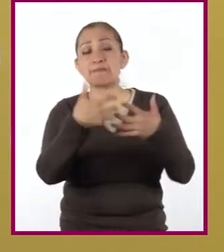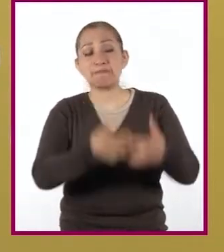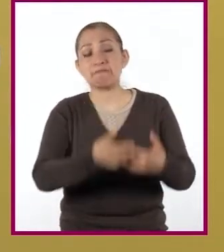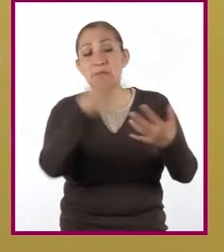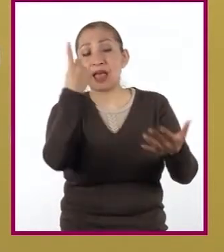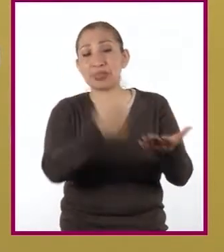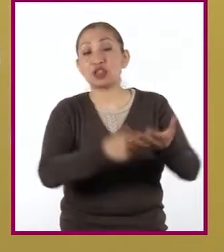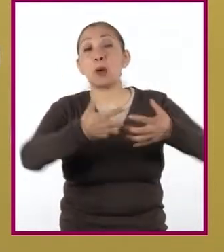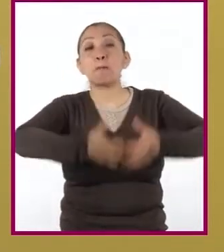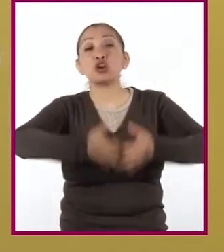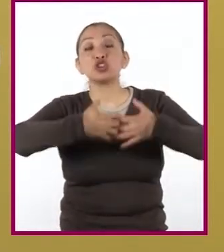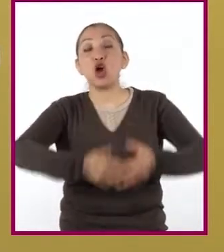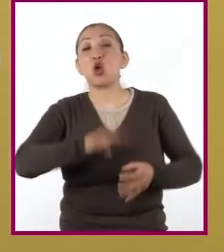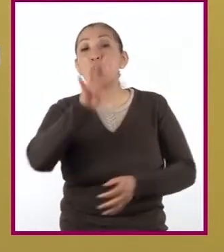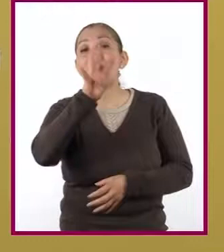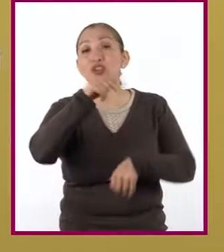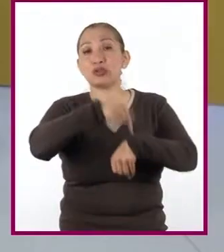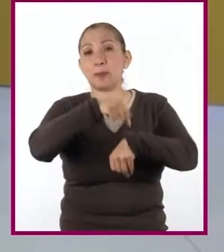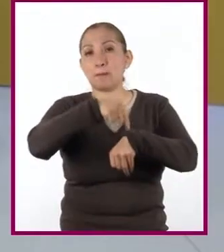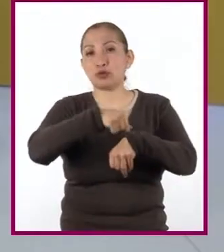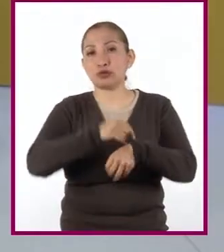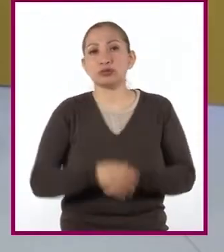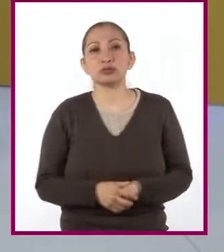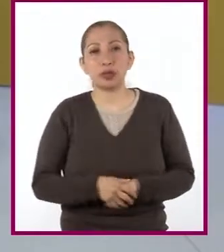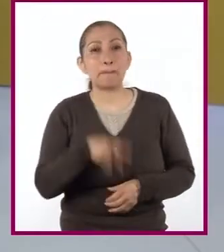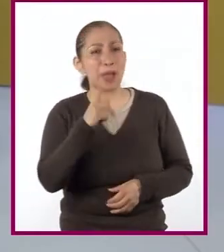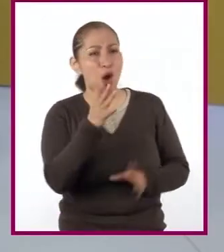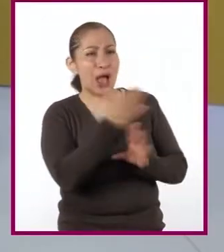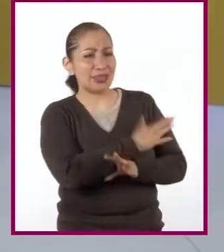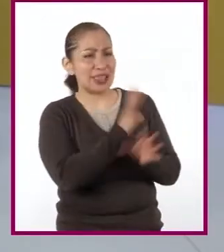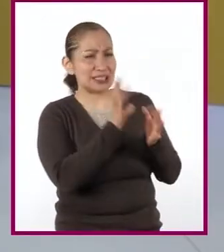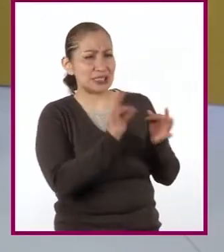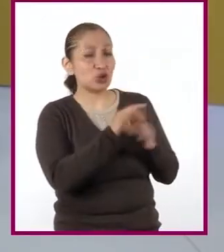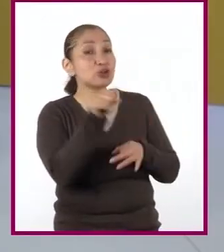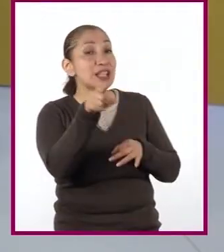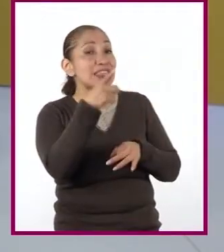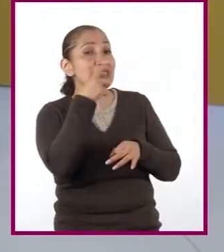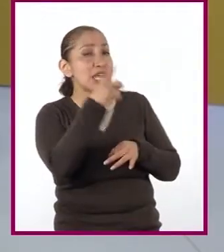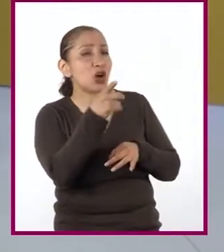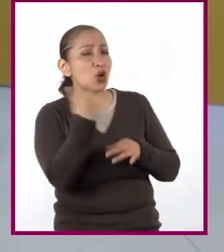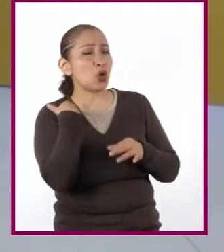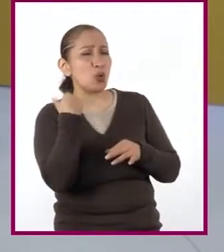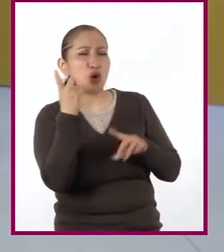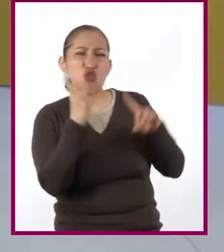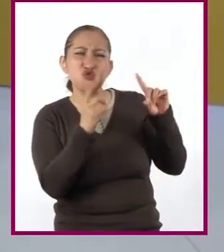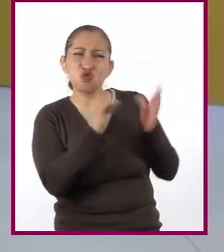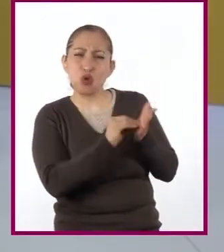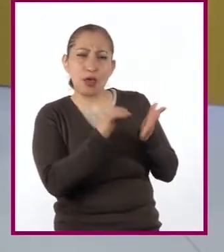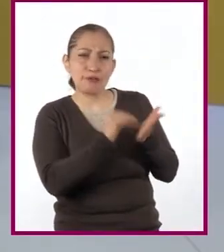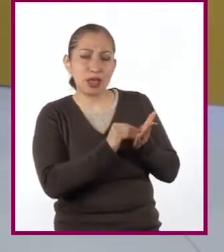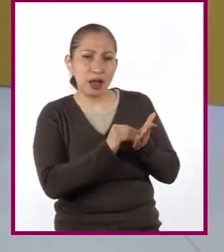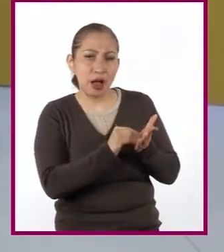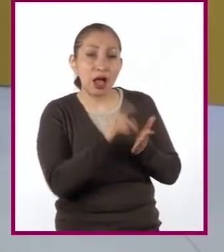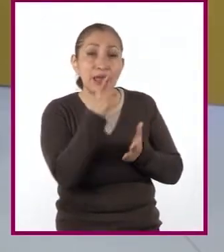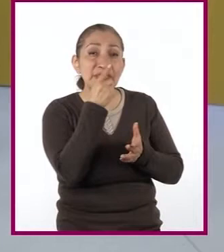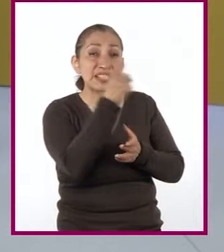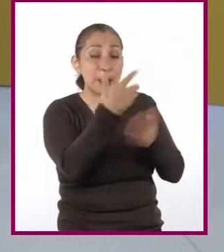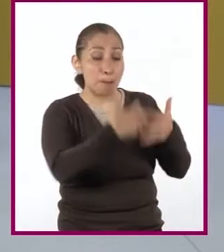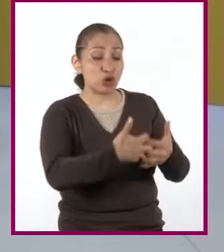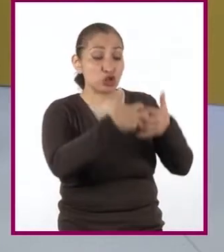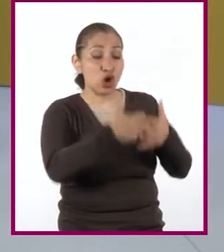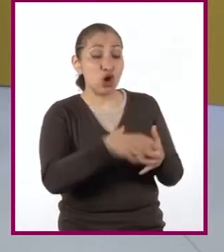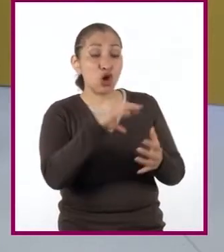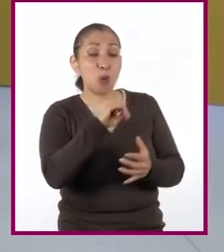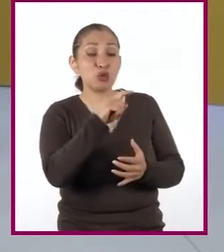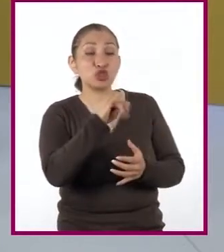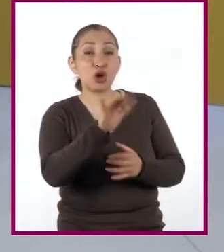funcionan los motores de 4 tiempos. Pero antes de mi explicación, usted dijo algo que no me quedó muy claro. Dijo que los motores de